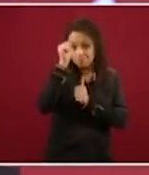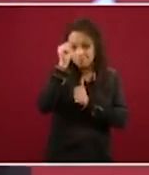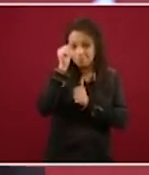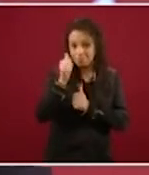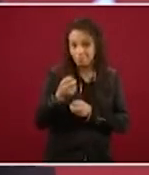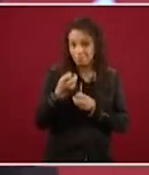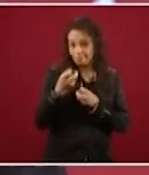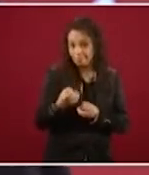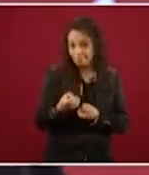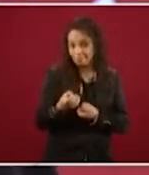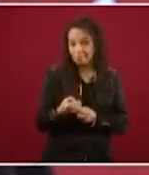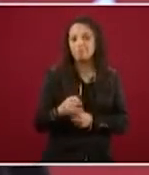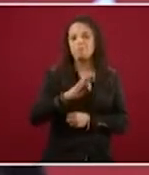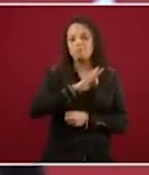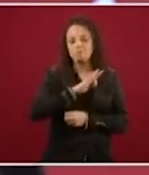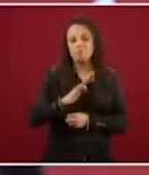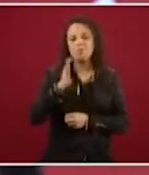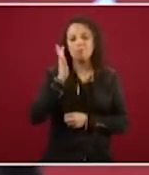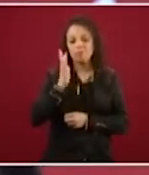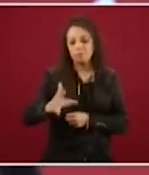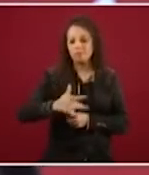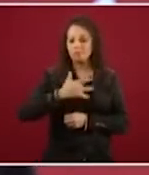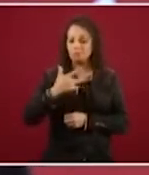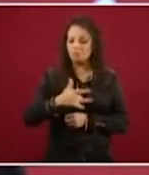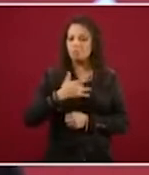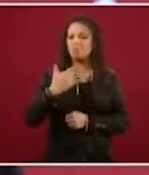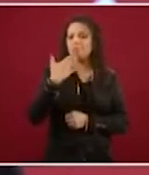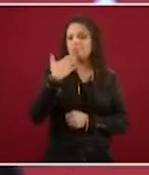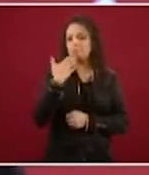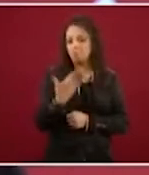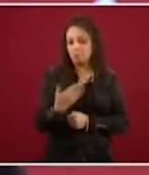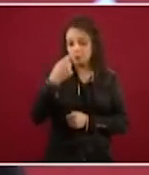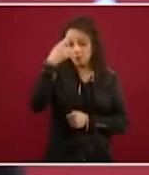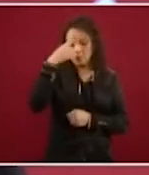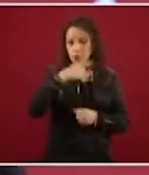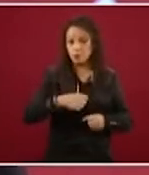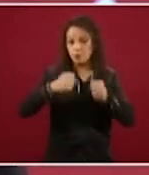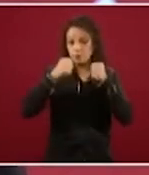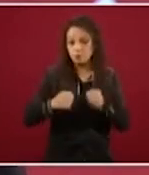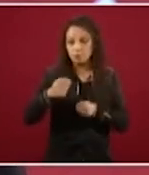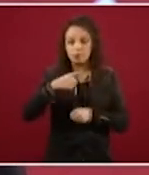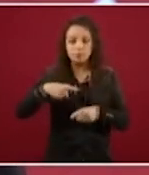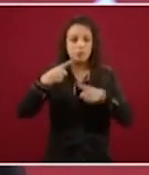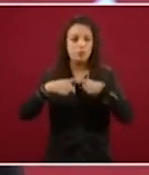esto pues da certidumbre a las empresas,